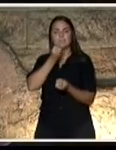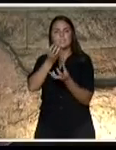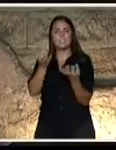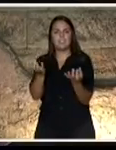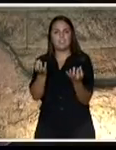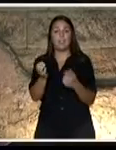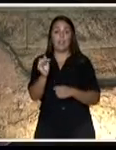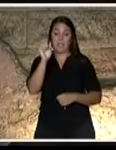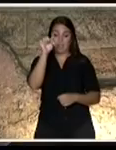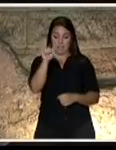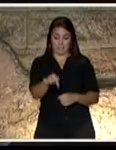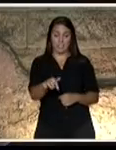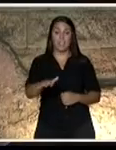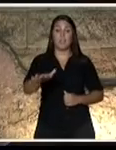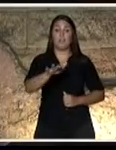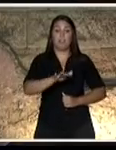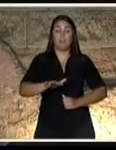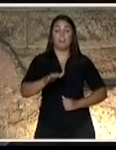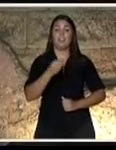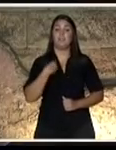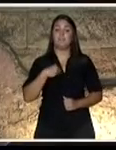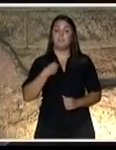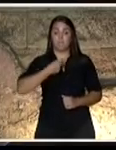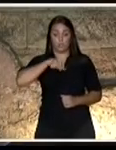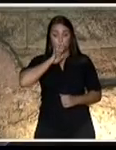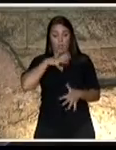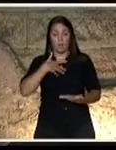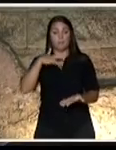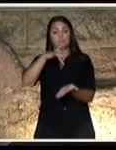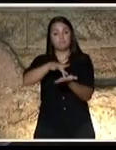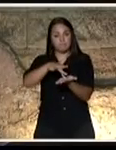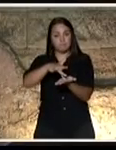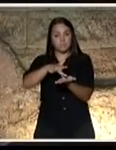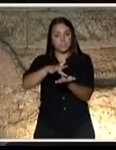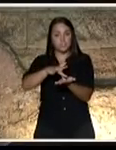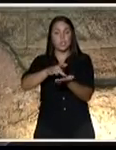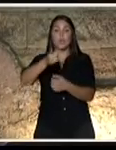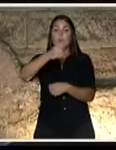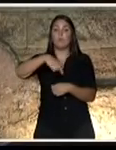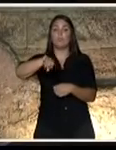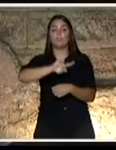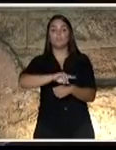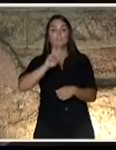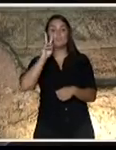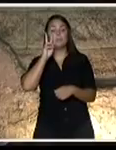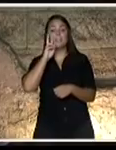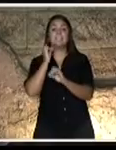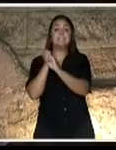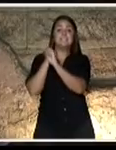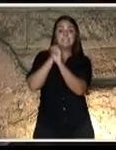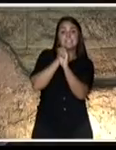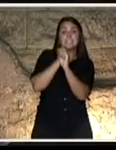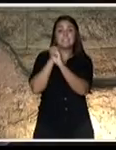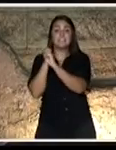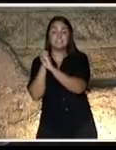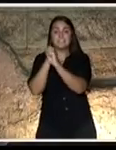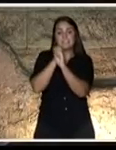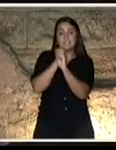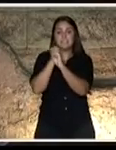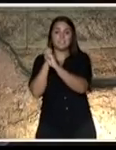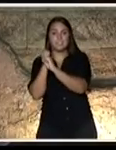que aquí, en este lugar donde estamos, hacéis vibrar con ese Vía Crucis al creyente